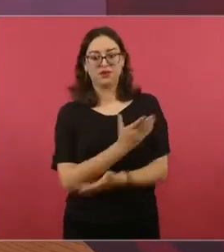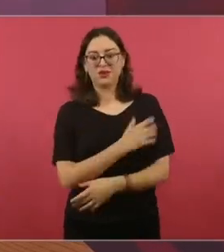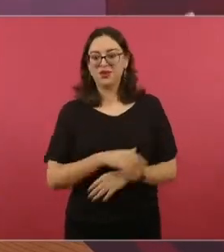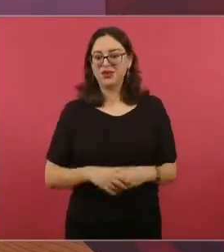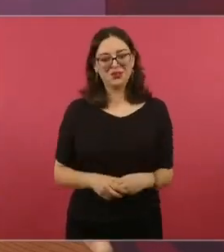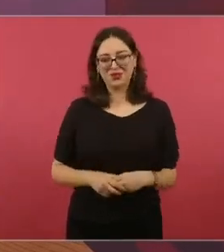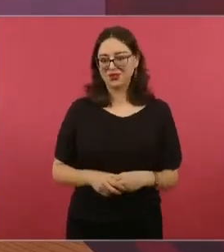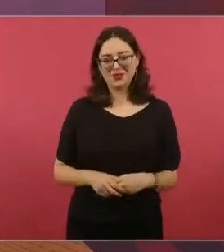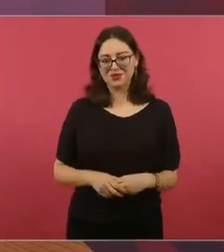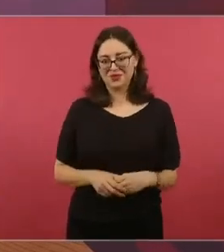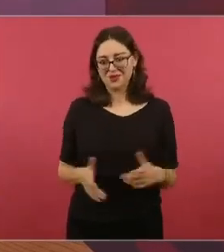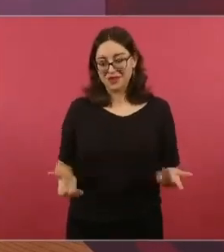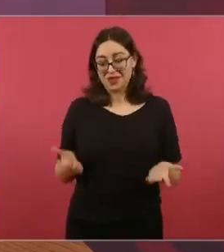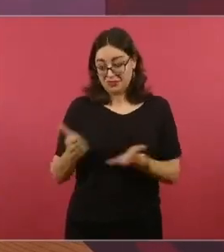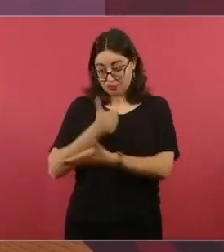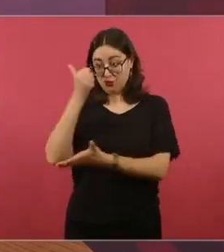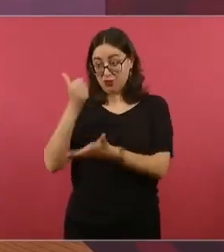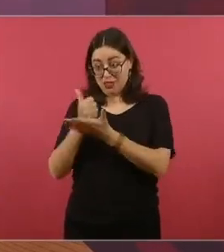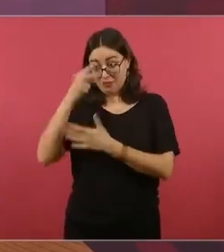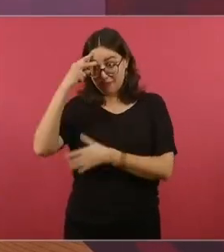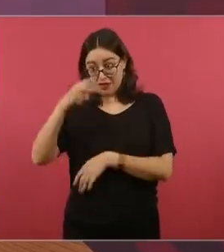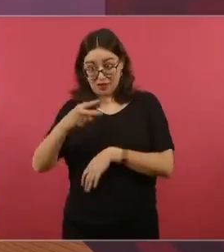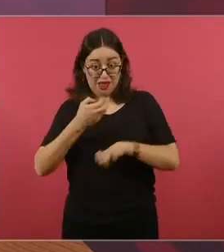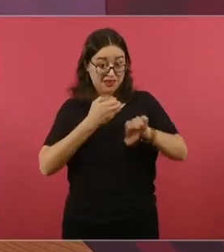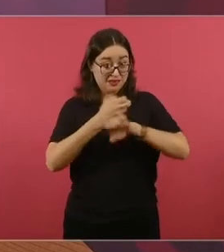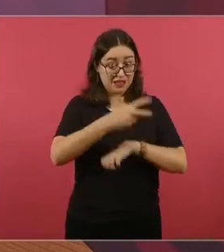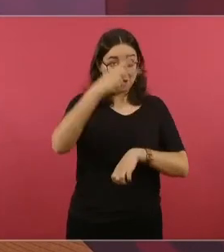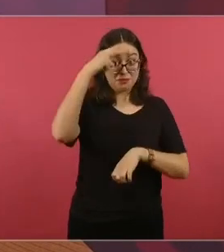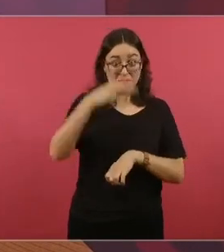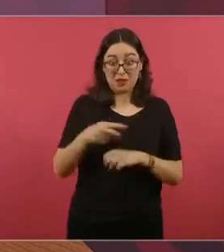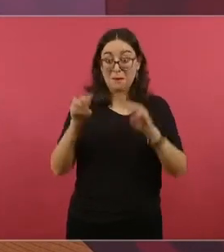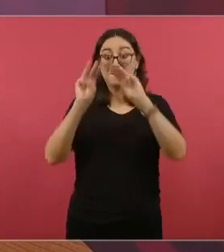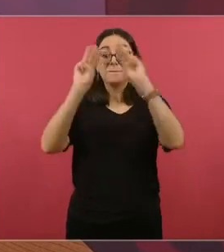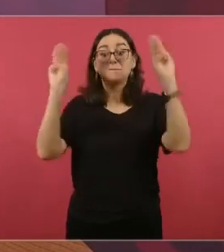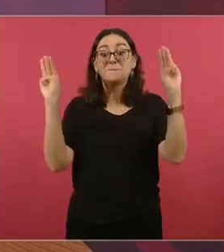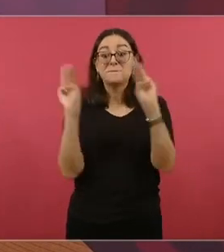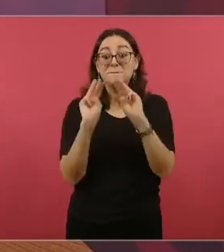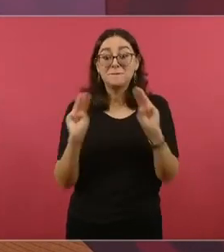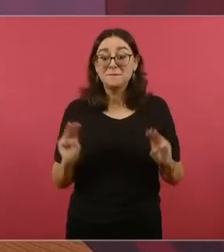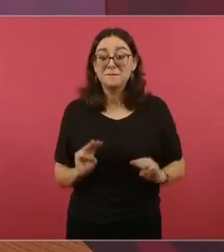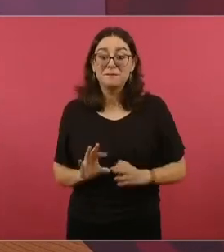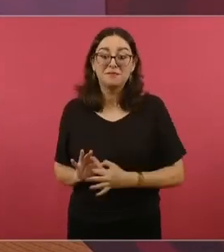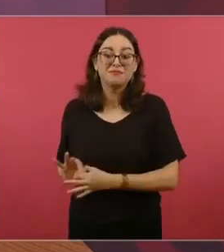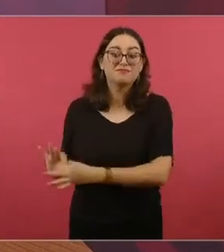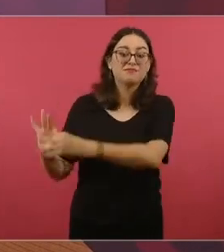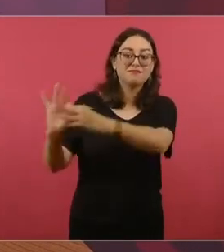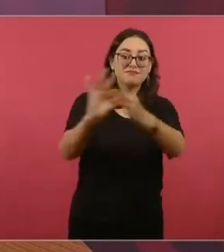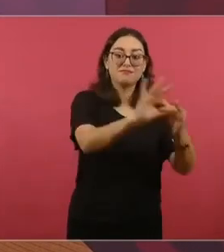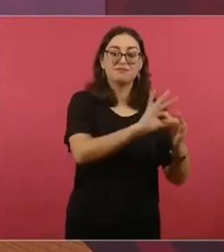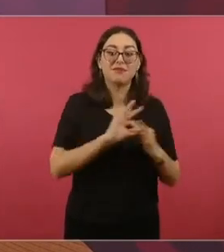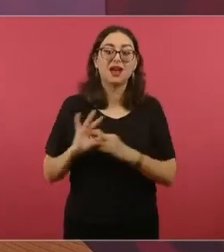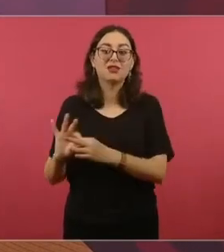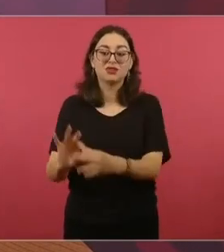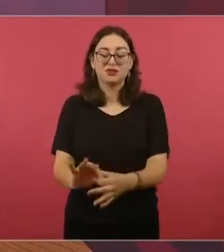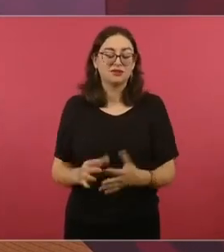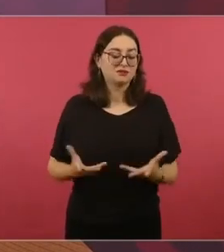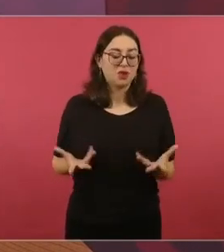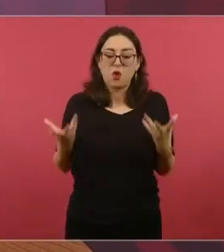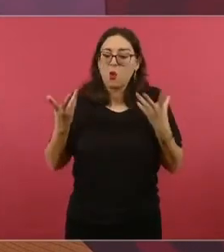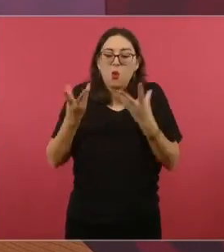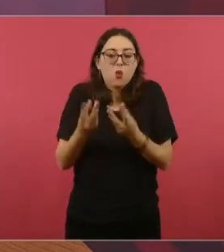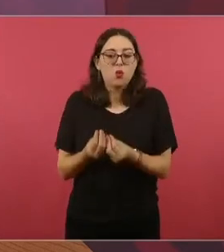ciudad que tiene que ver con el Estado de México y que tiene que ver con la Ciudad de